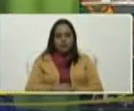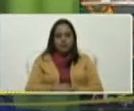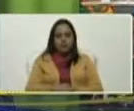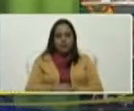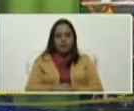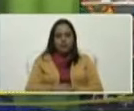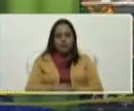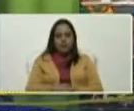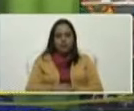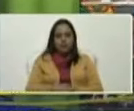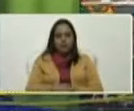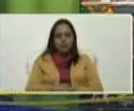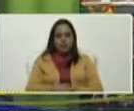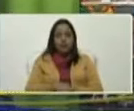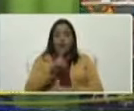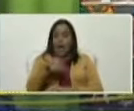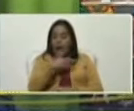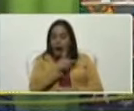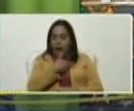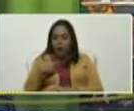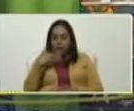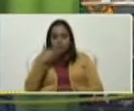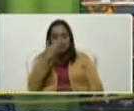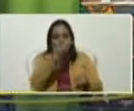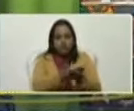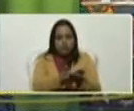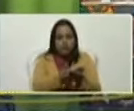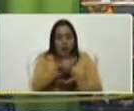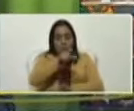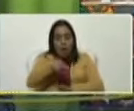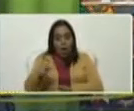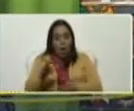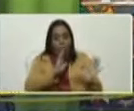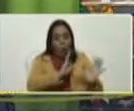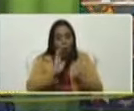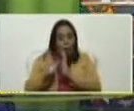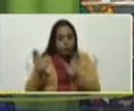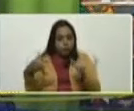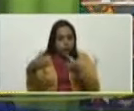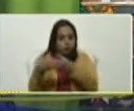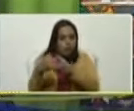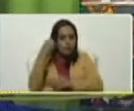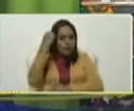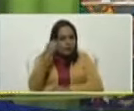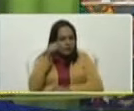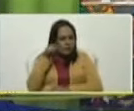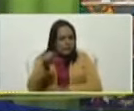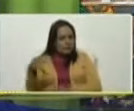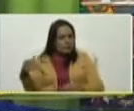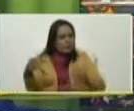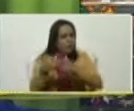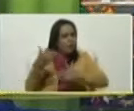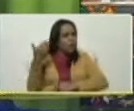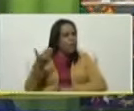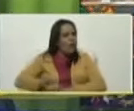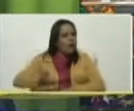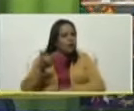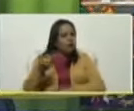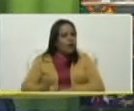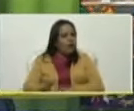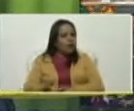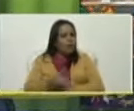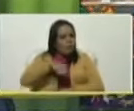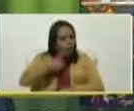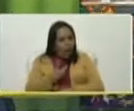Y que queremos agradecerle a aquellos que han organizado esta cumbre. Nos parece una cumbre sumamente importante en la que